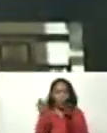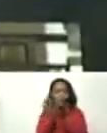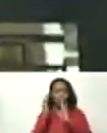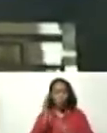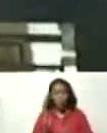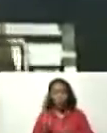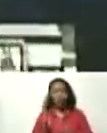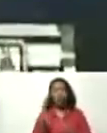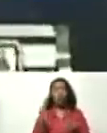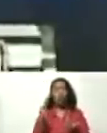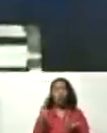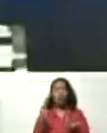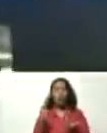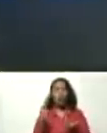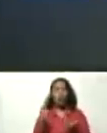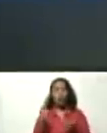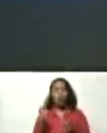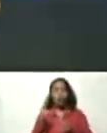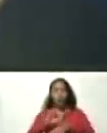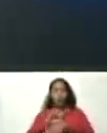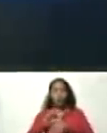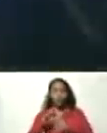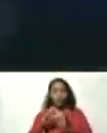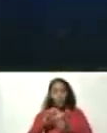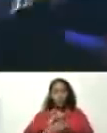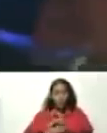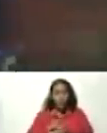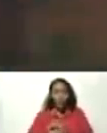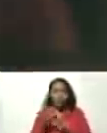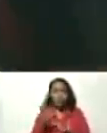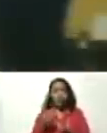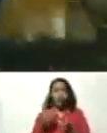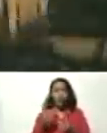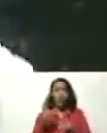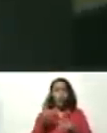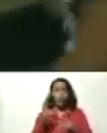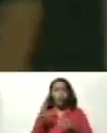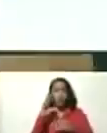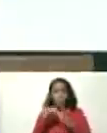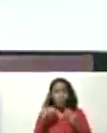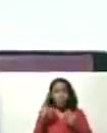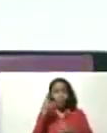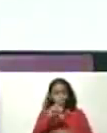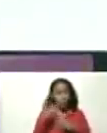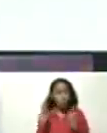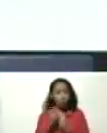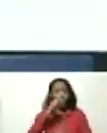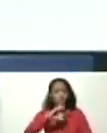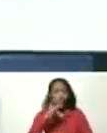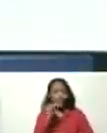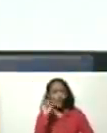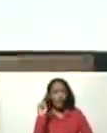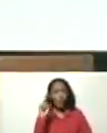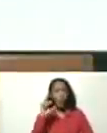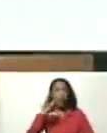estamos reparando consultorios populares, estamos con los CDI, con los CAT, nos estamos metiendo en todo,